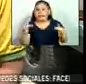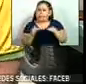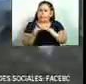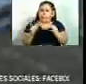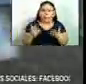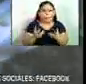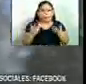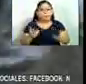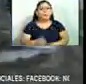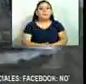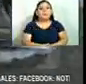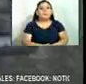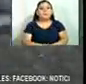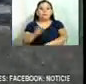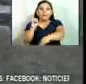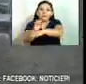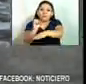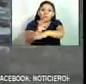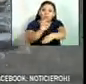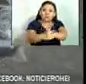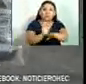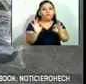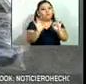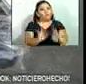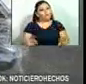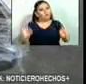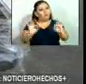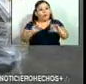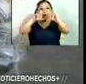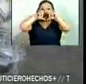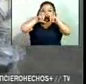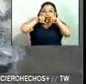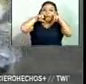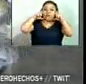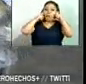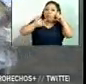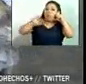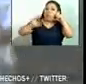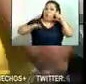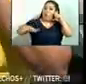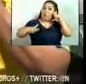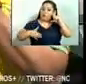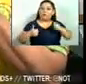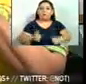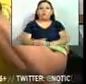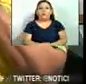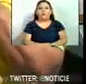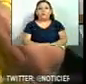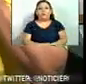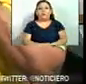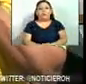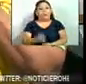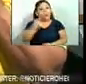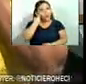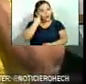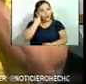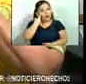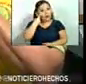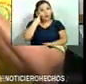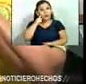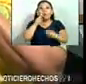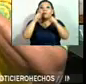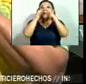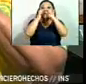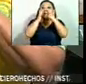elevado. Por lo que recomiendan darle un buen uso a este artefacto de protección. Protegernos lo que es las fuerzas